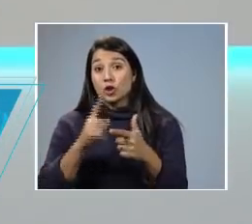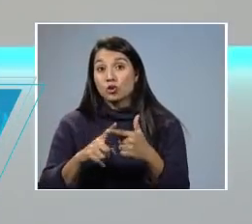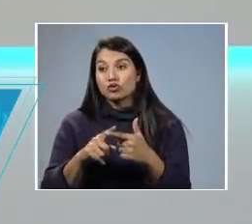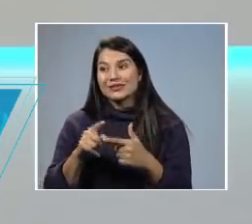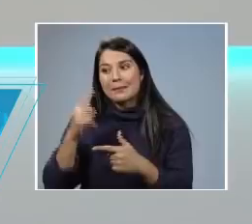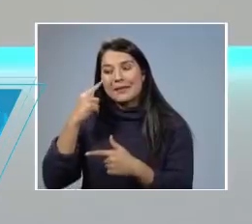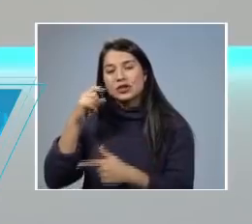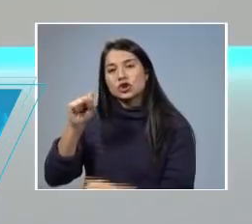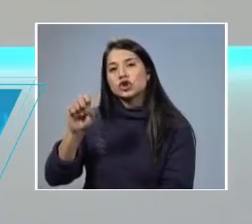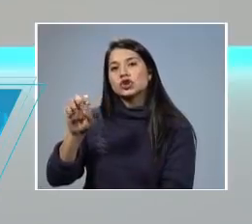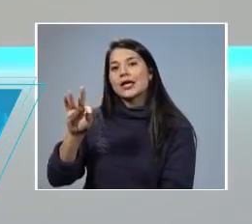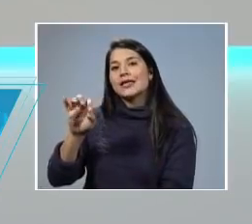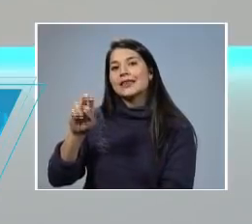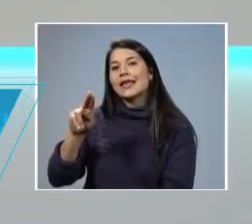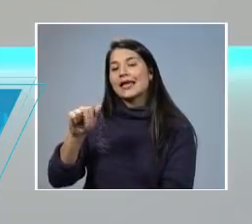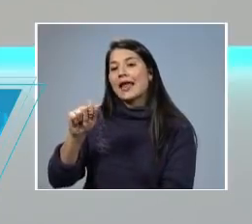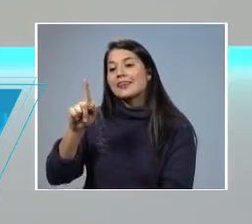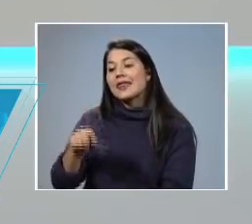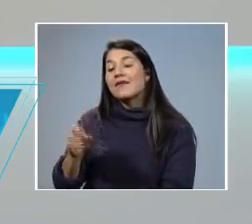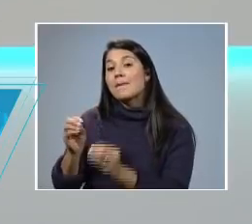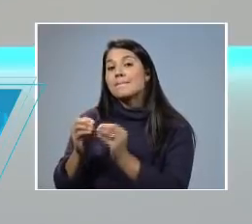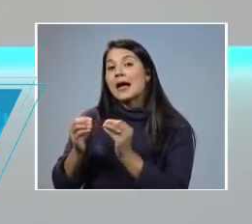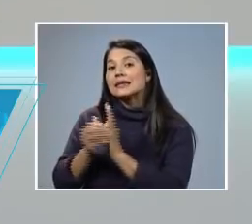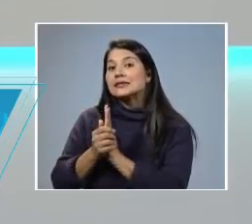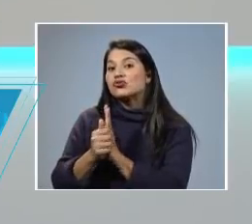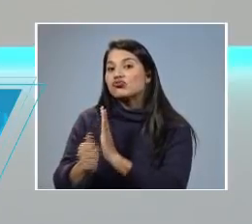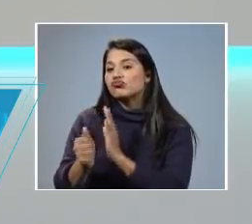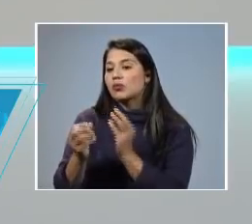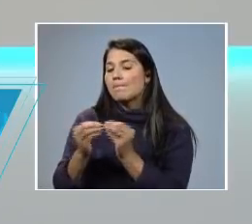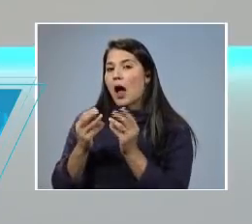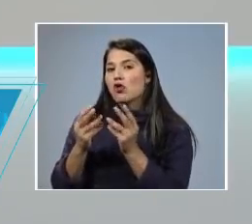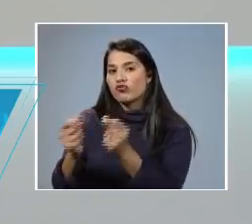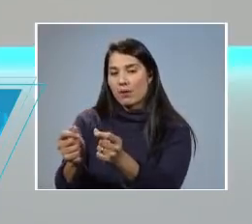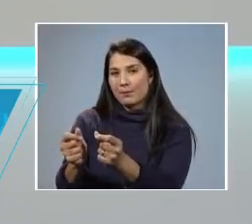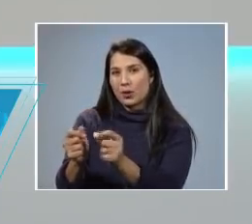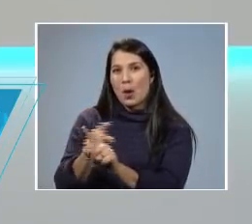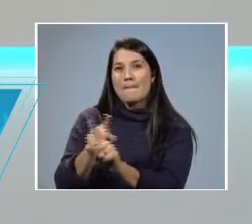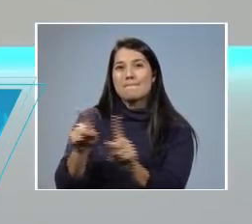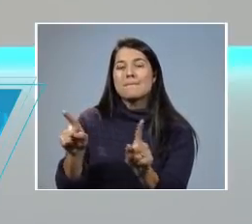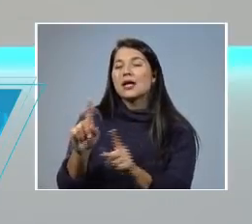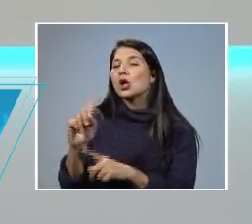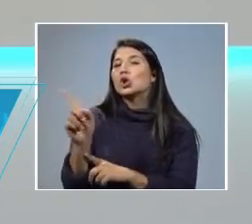más ágiles, pero una agilidad que no signifique un